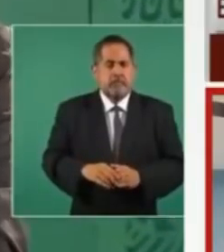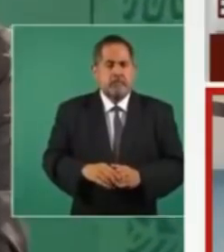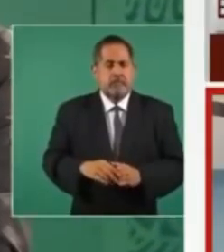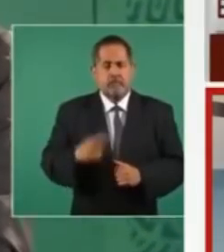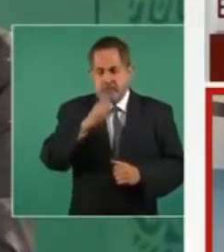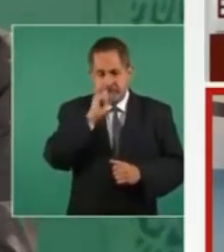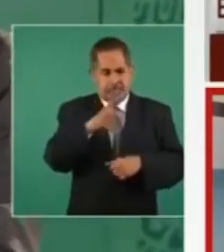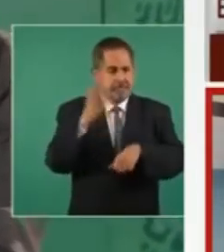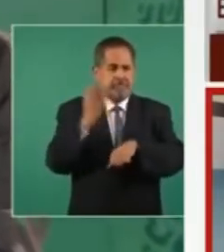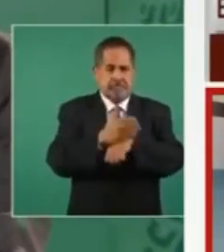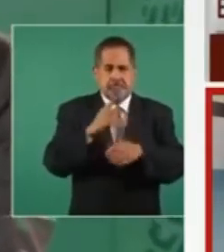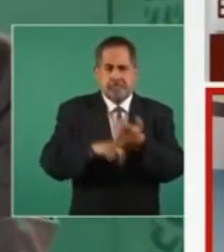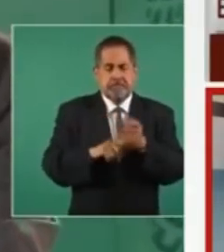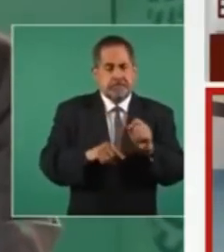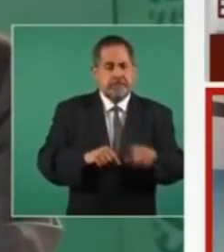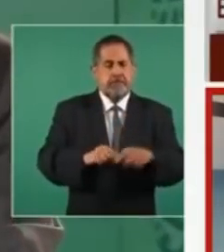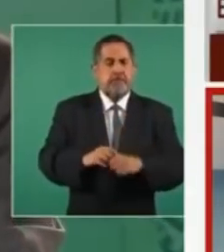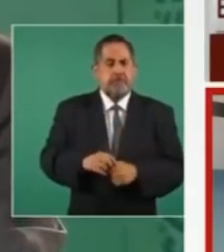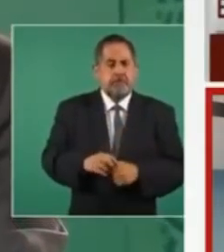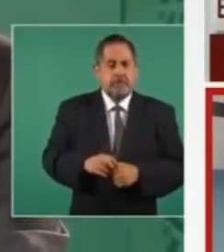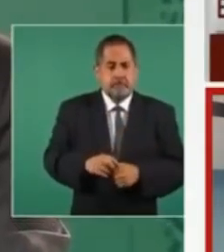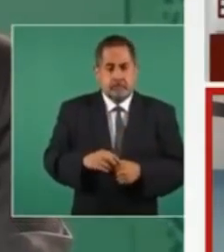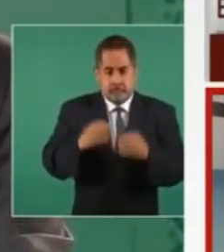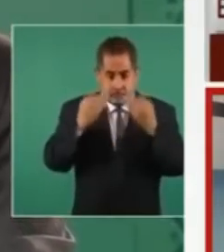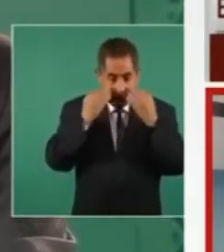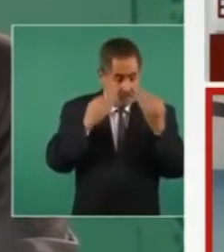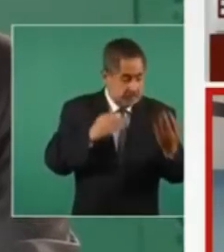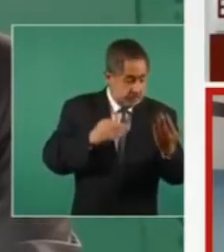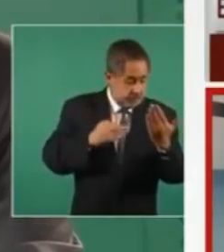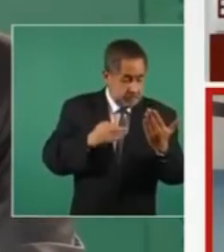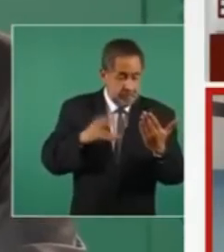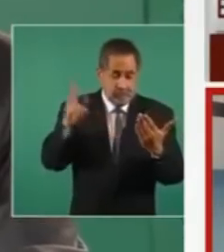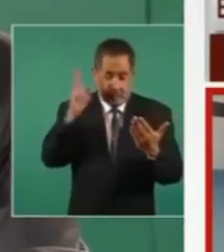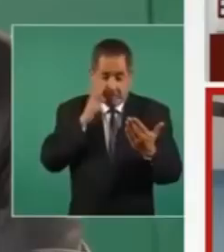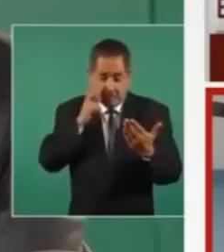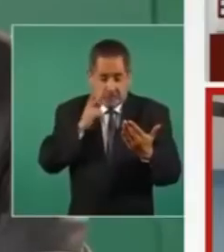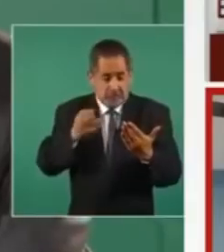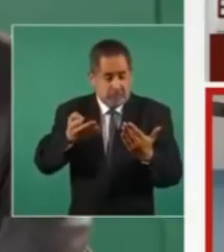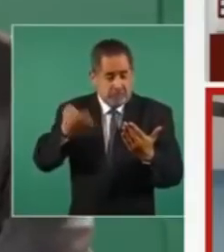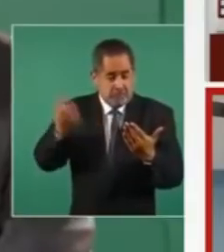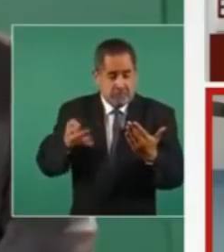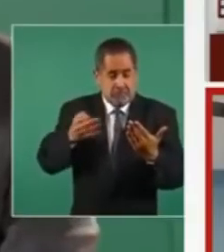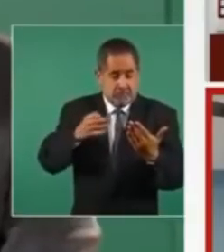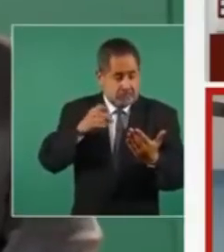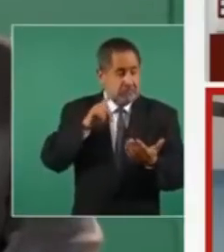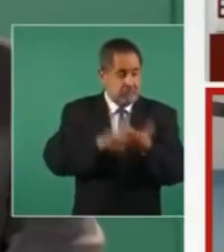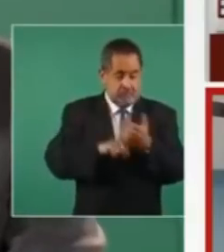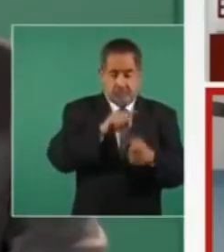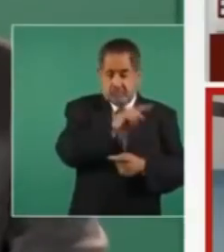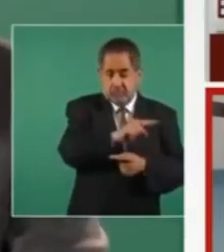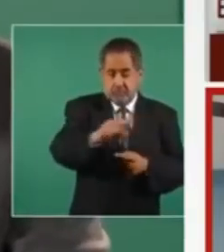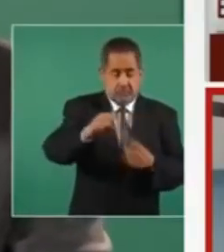este caso. Si se demuestra, si se comprueba que